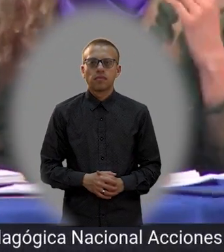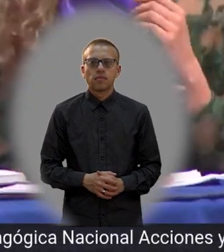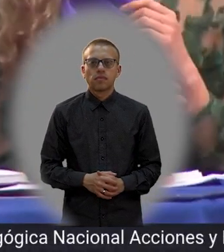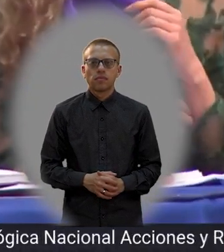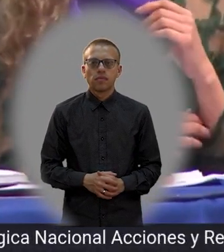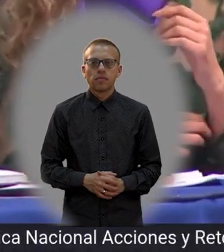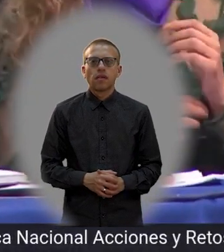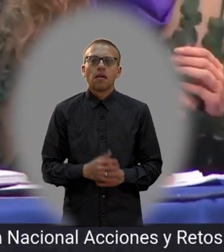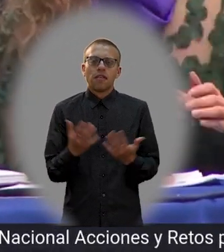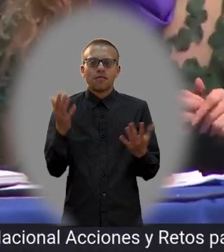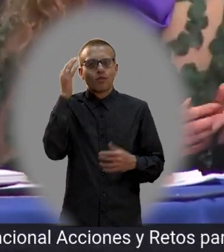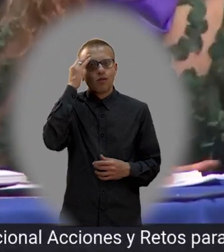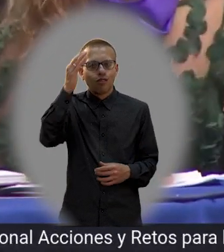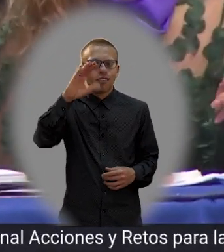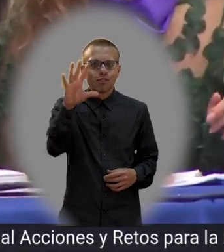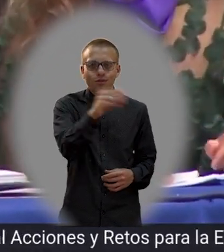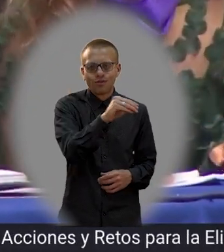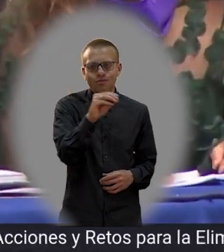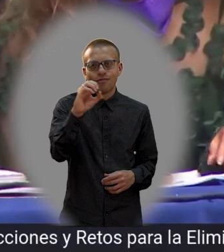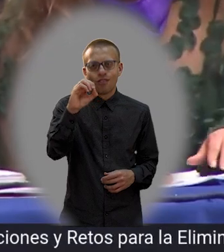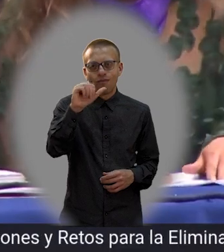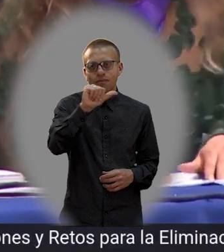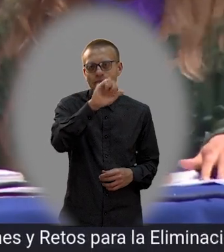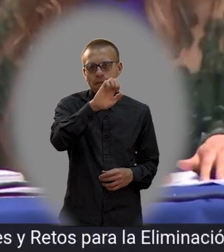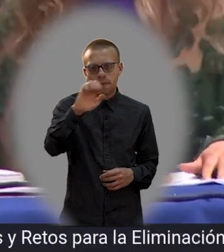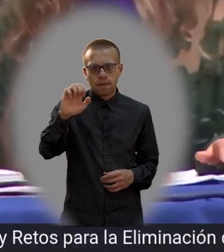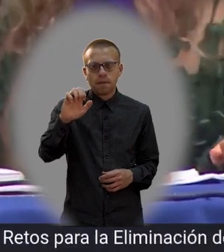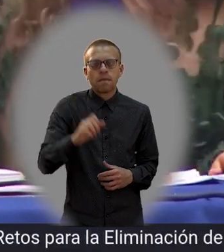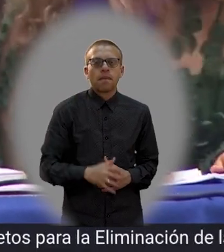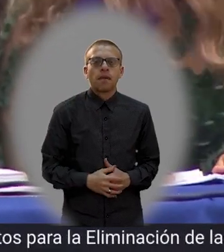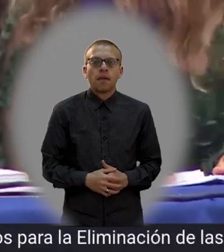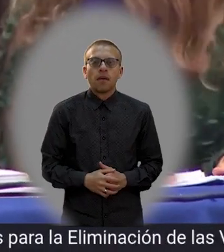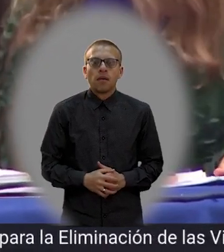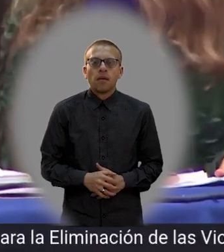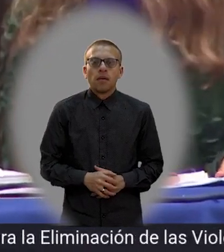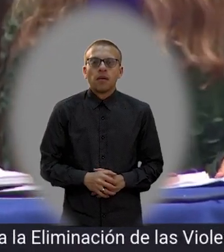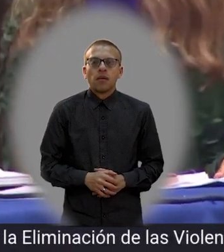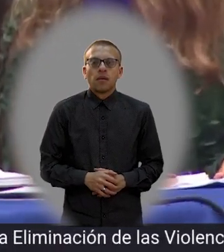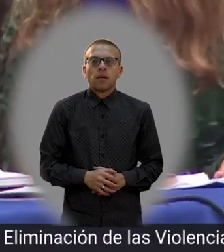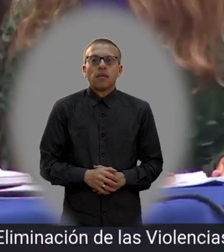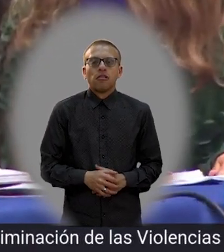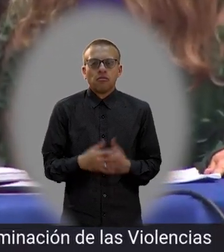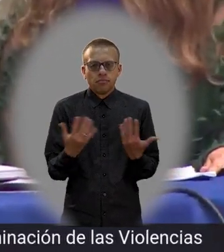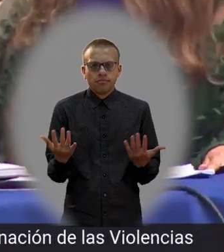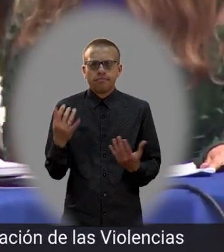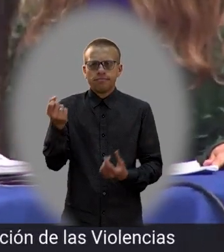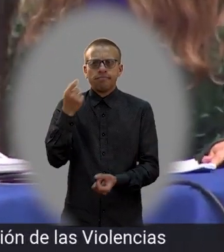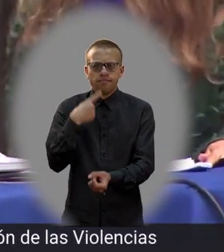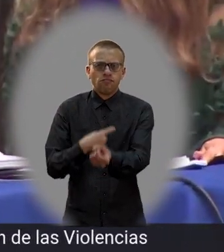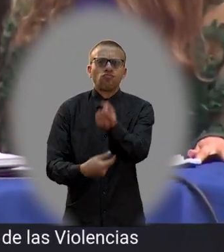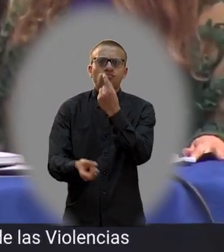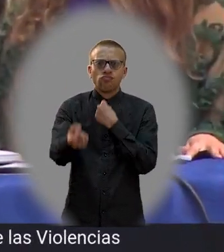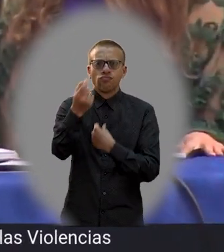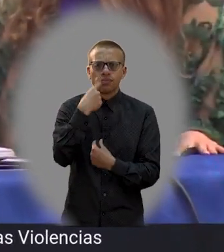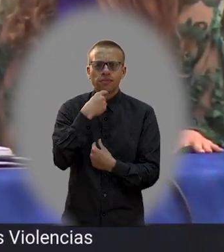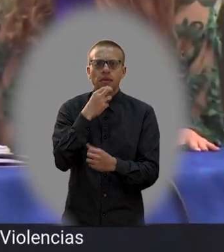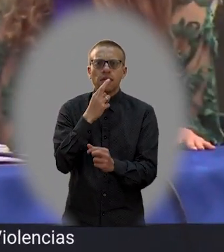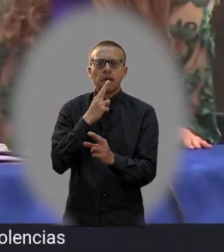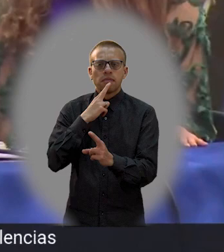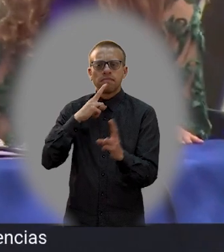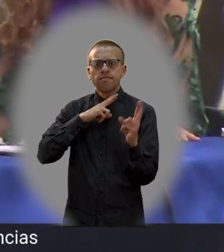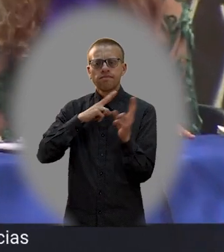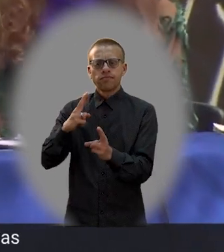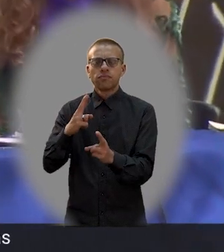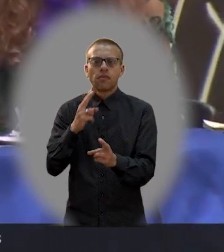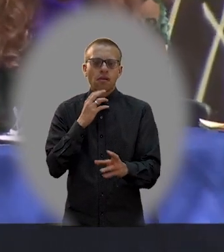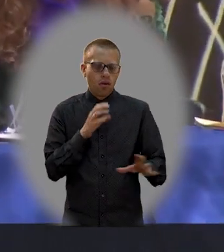Bueno, hola a todos, todas y todes. Bueno, como que estas preguntas pues las respondemos como de manera